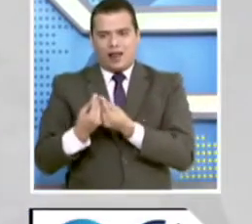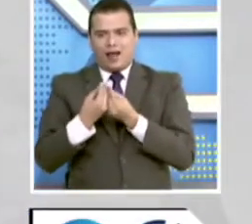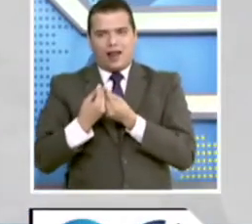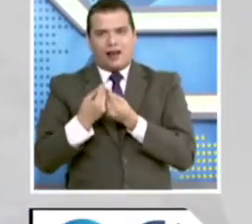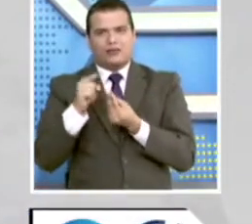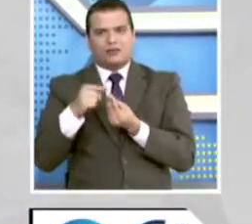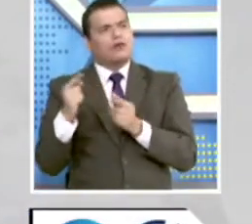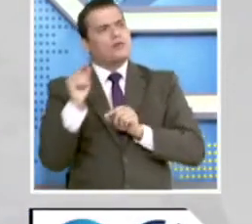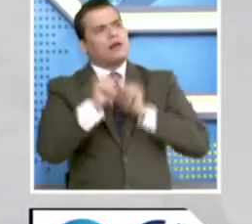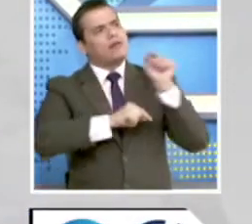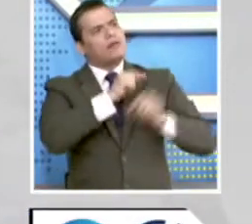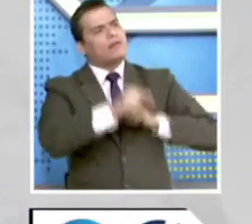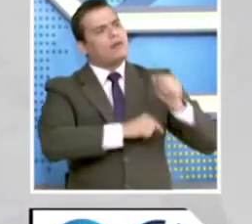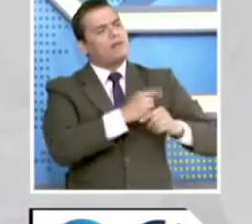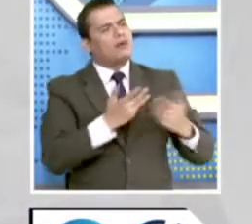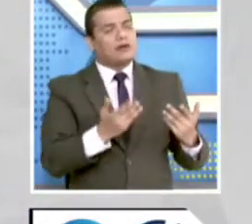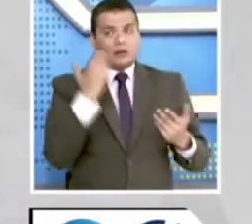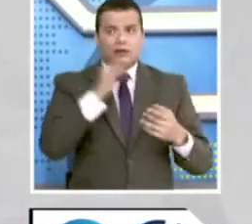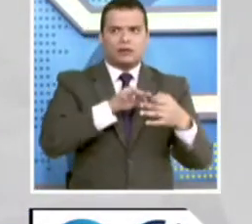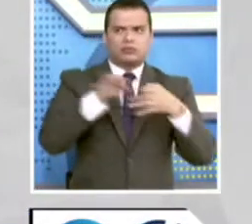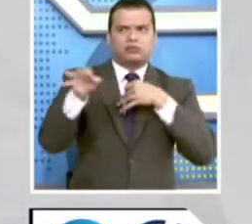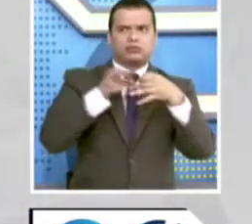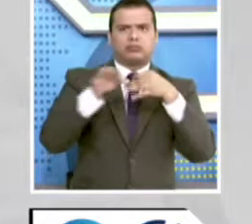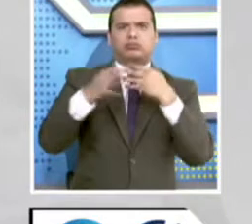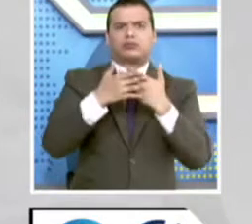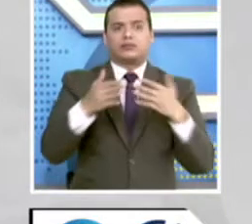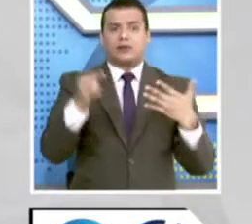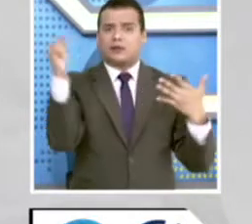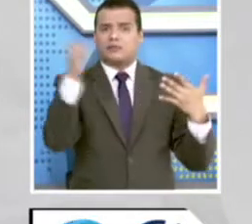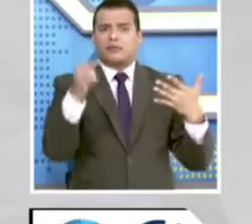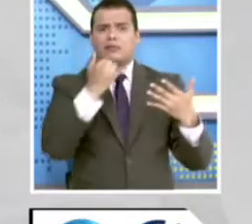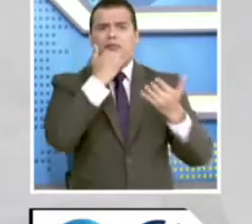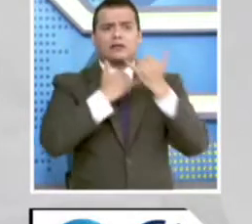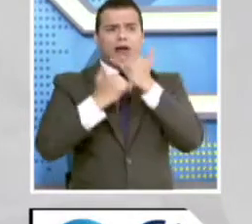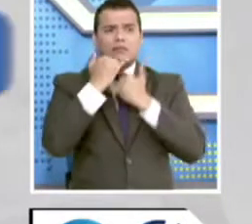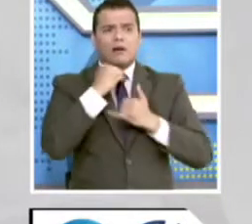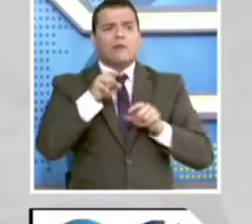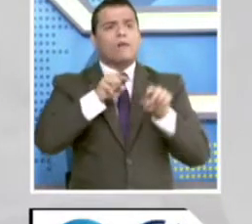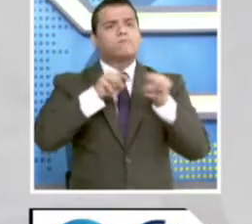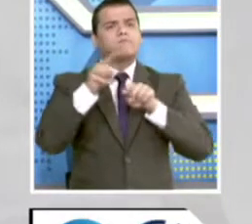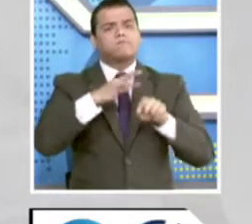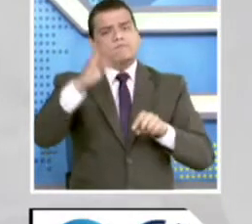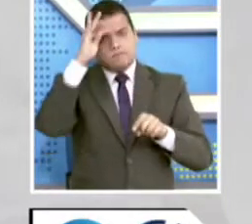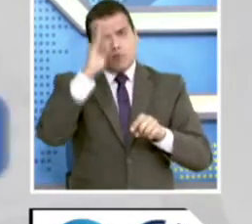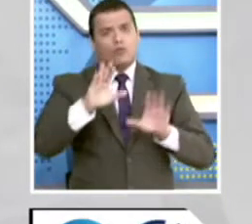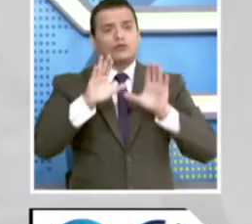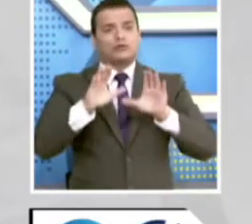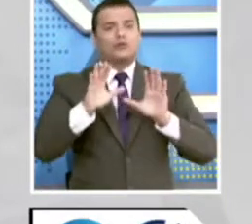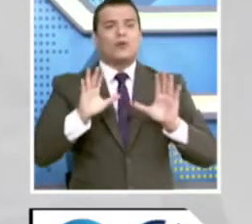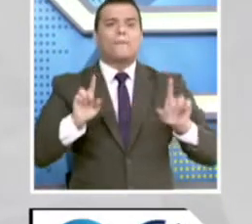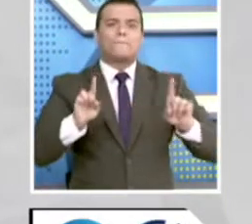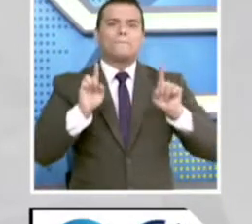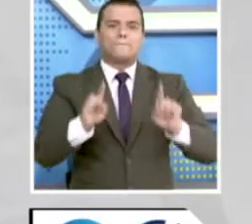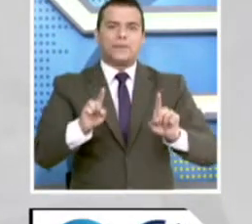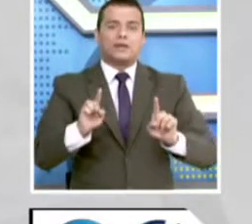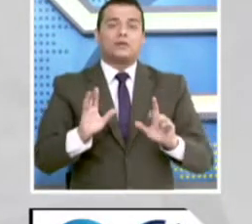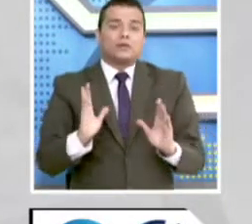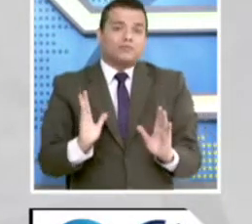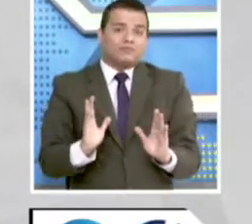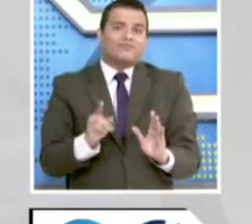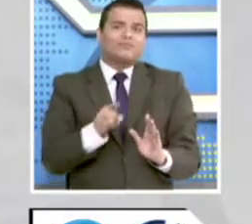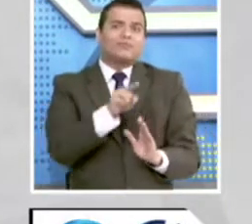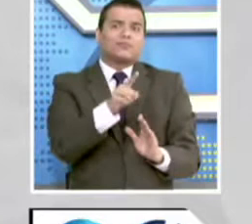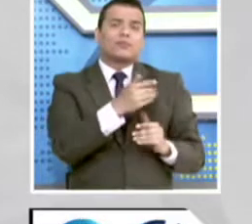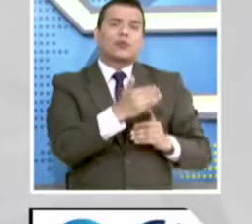político. Historias clínicas incompletas y otros inconvenientes se encontraron en clínicas y hospitales de la ciudad. Sin embargo, hoy aseguró que son errores